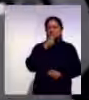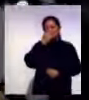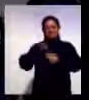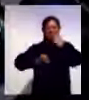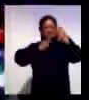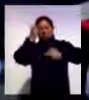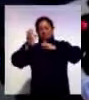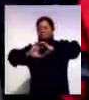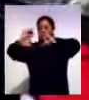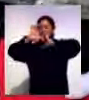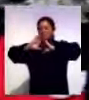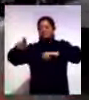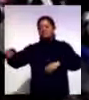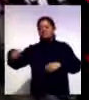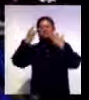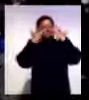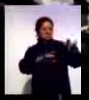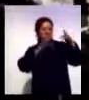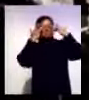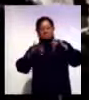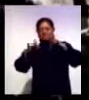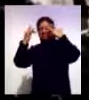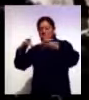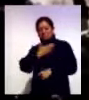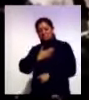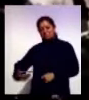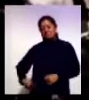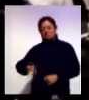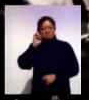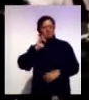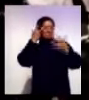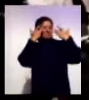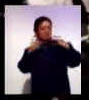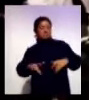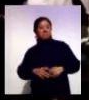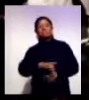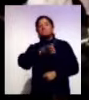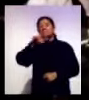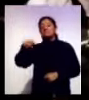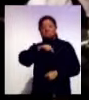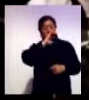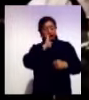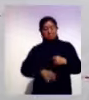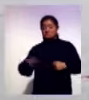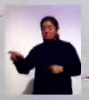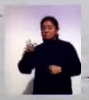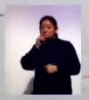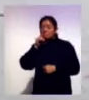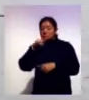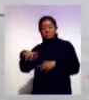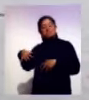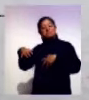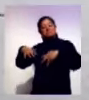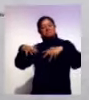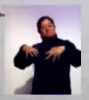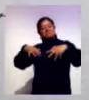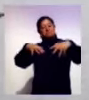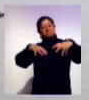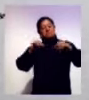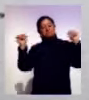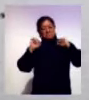gritos. Una vez disuelta la marcha, la Policía Nacional persiguió a manifestantes hasta varias manzanas de distancia en motocicletas